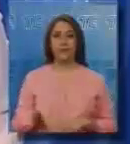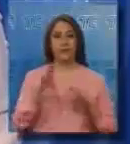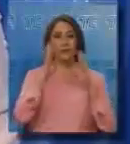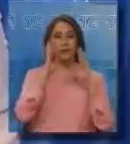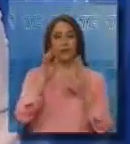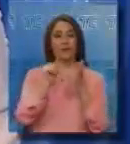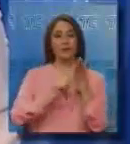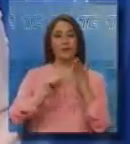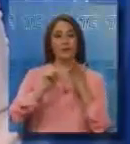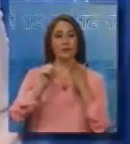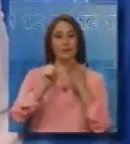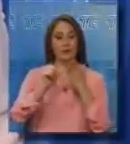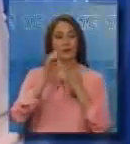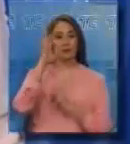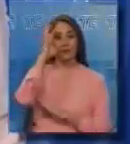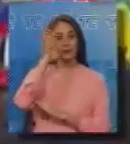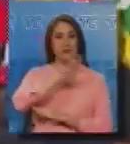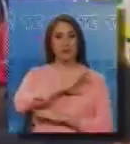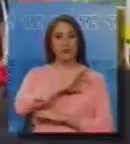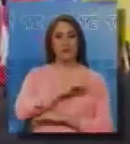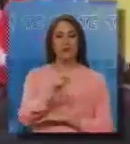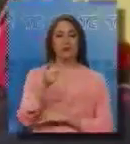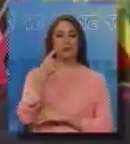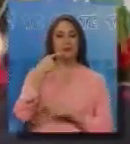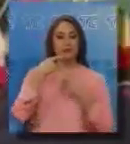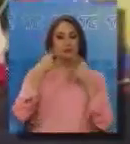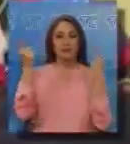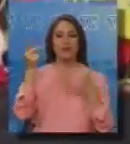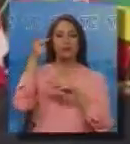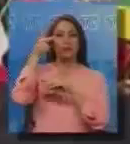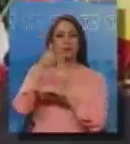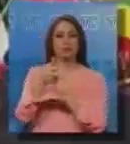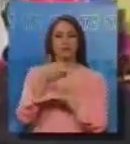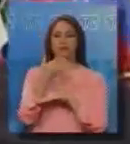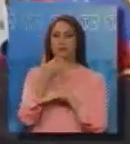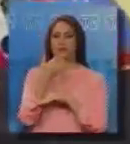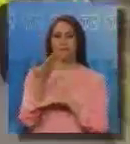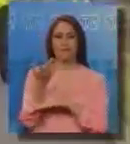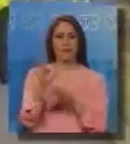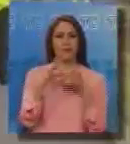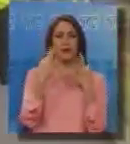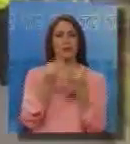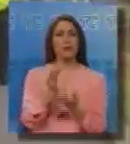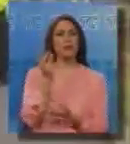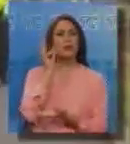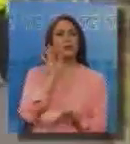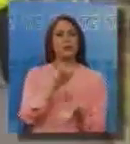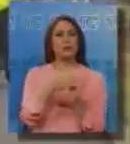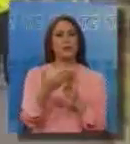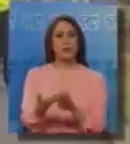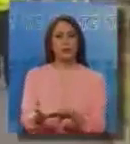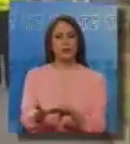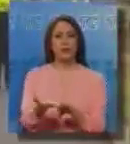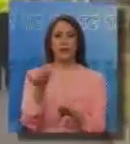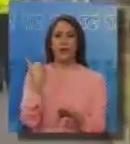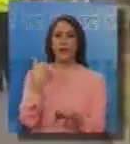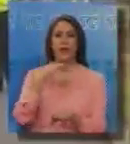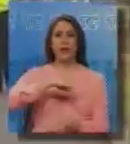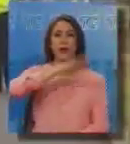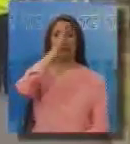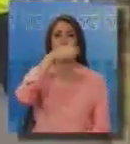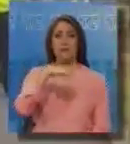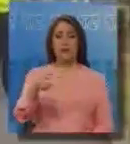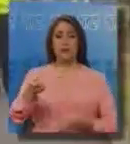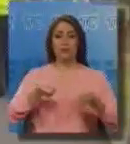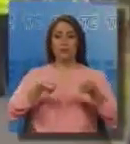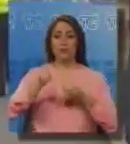Atención, el Ministerio del Interior presentó un video que muestra la indignación de los familiares de la mujer que murió atropellada por una camioneta